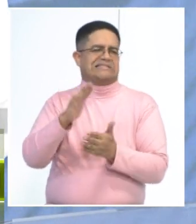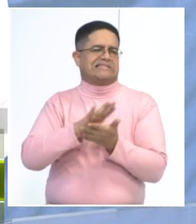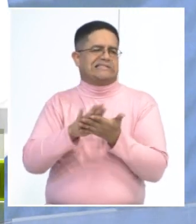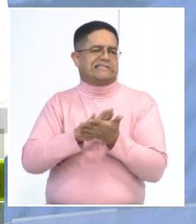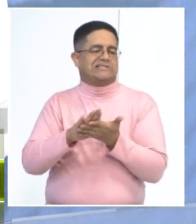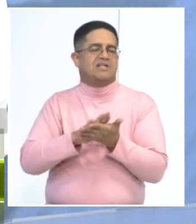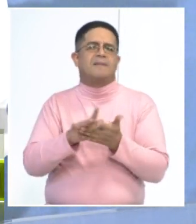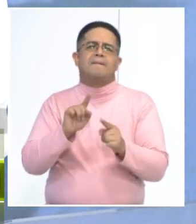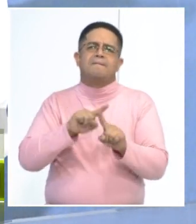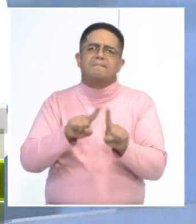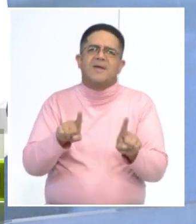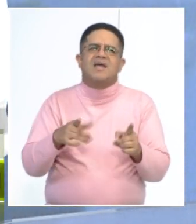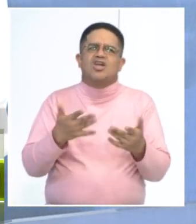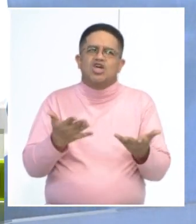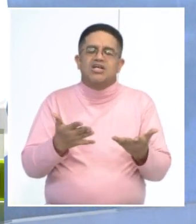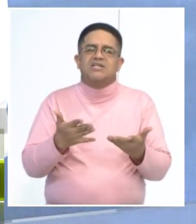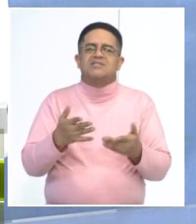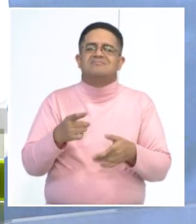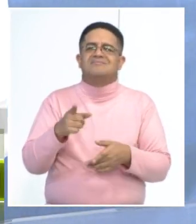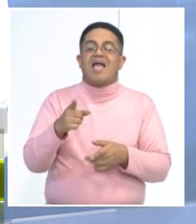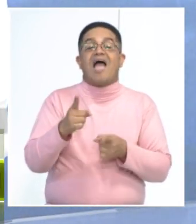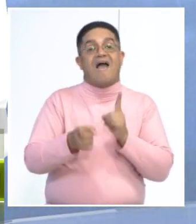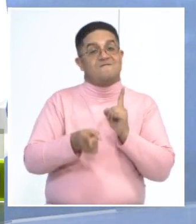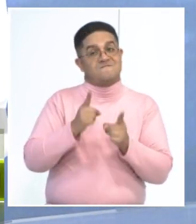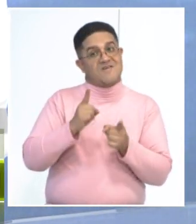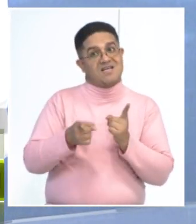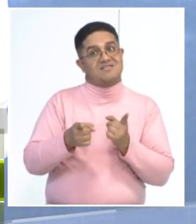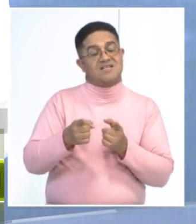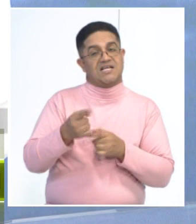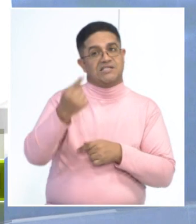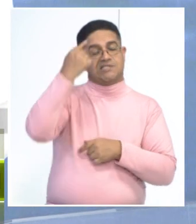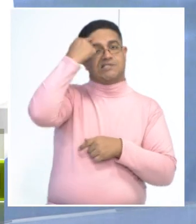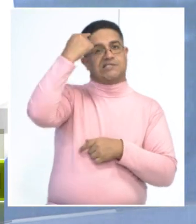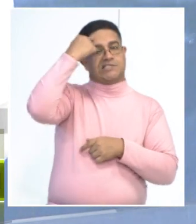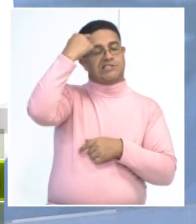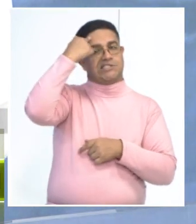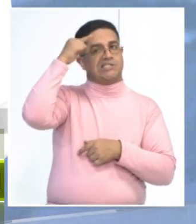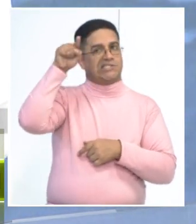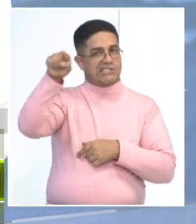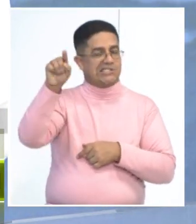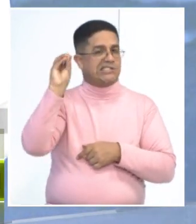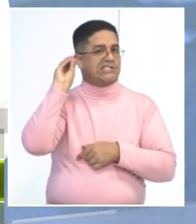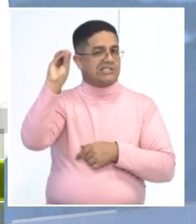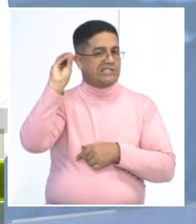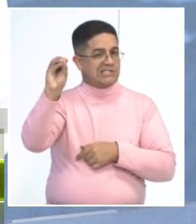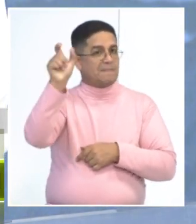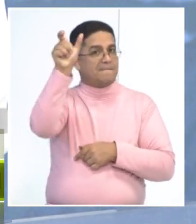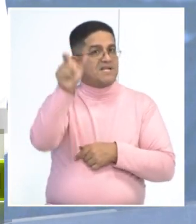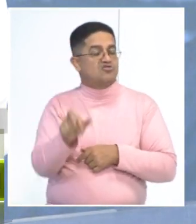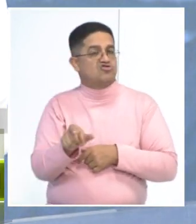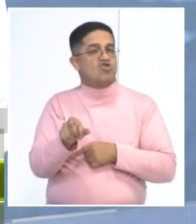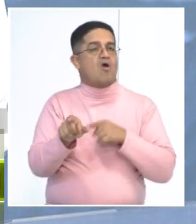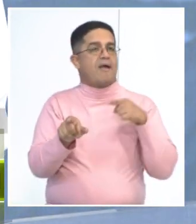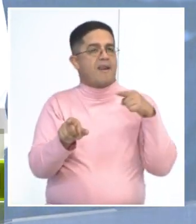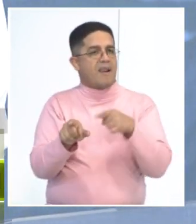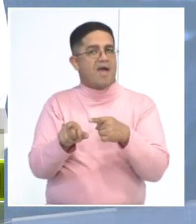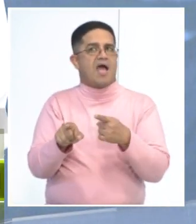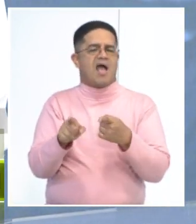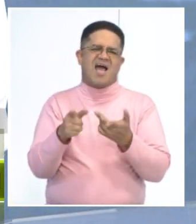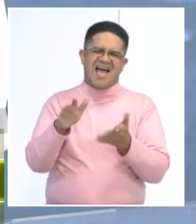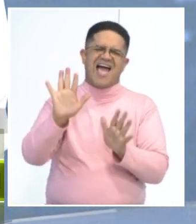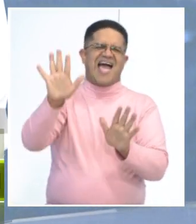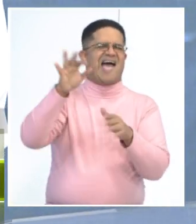¿qué pasa? ¿Qué le estamos haciendo al consciente, subconsciente de esta persona cuando le estamos dando este tipo